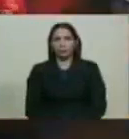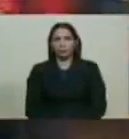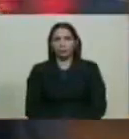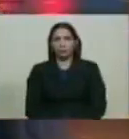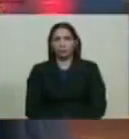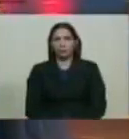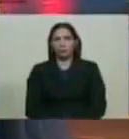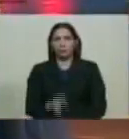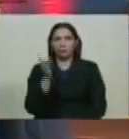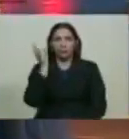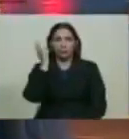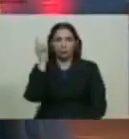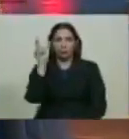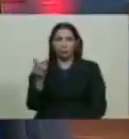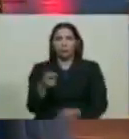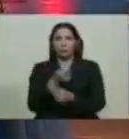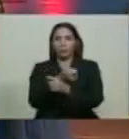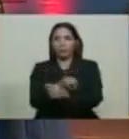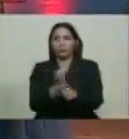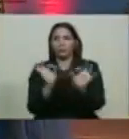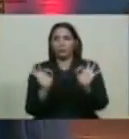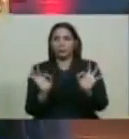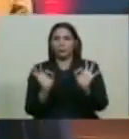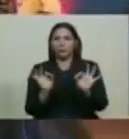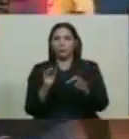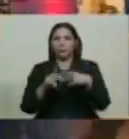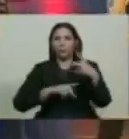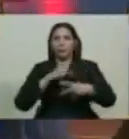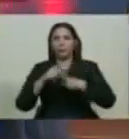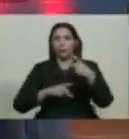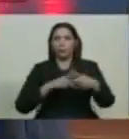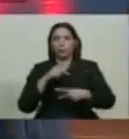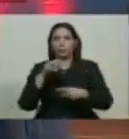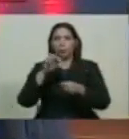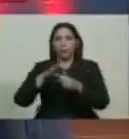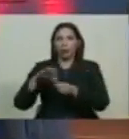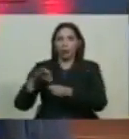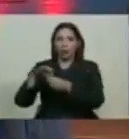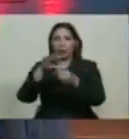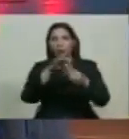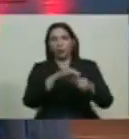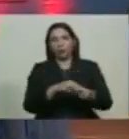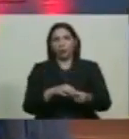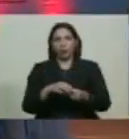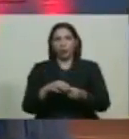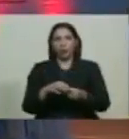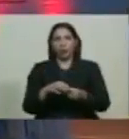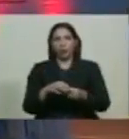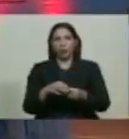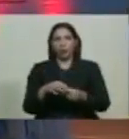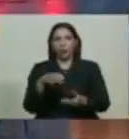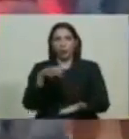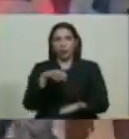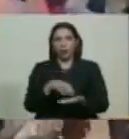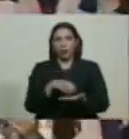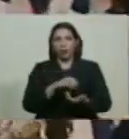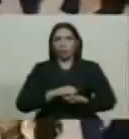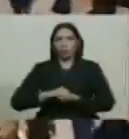Benismar Nacarí Cañizales Bravo, especialidad producción agrícola del Estado Trujillo.